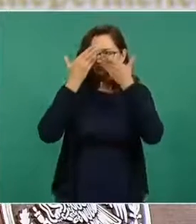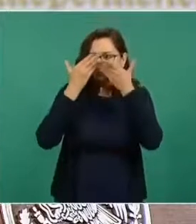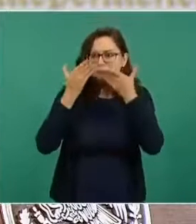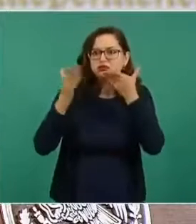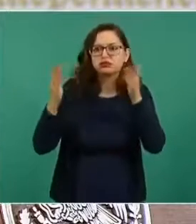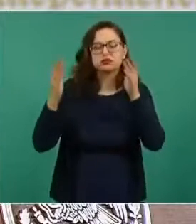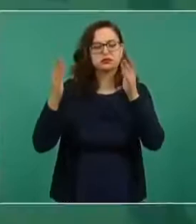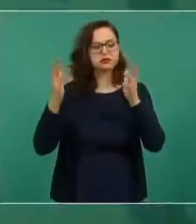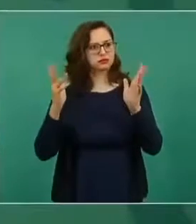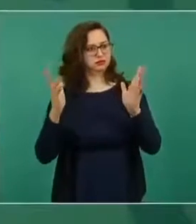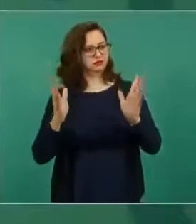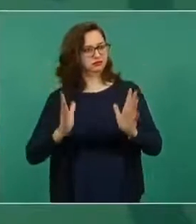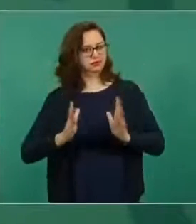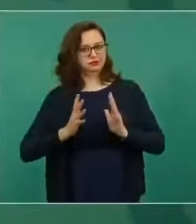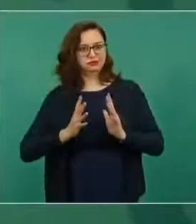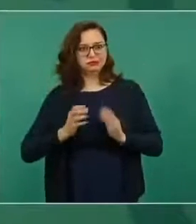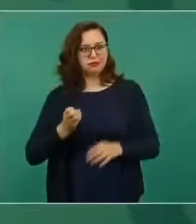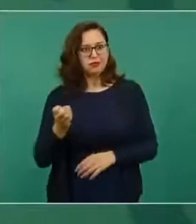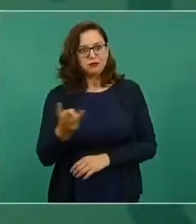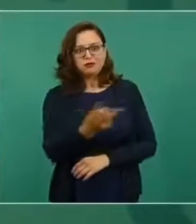por las coincidencias.